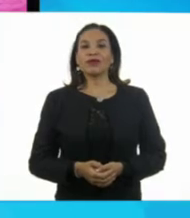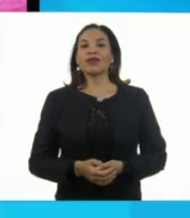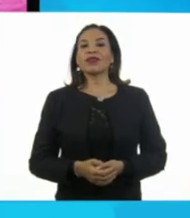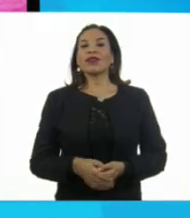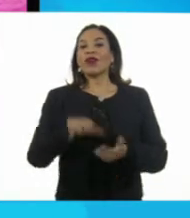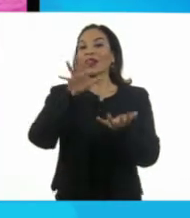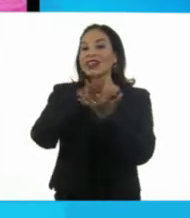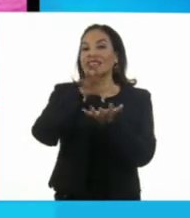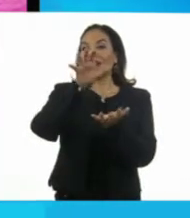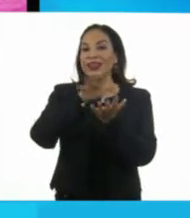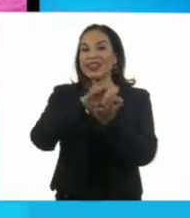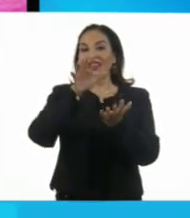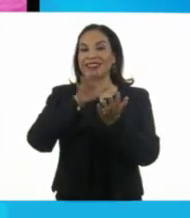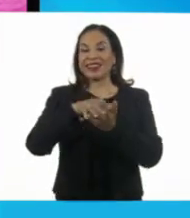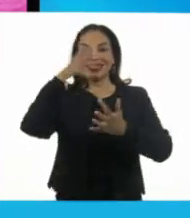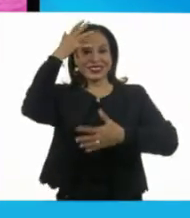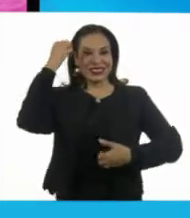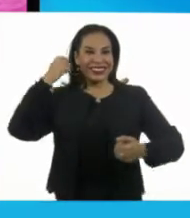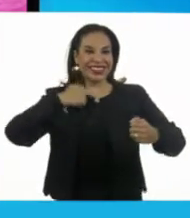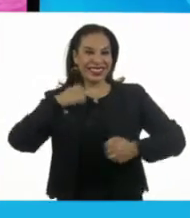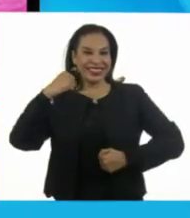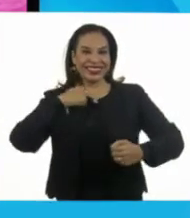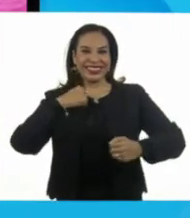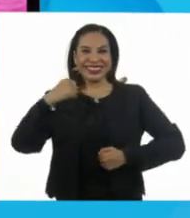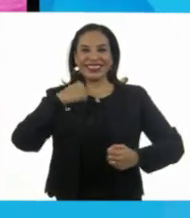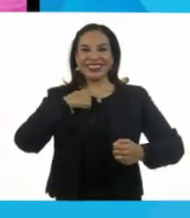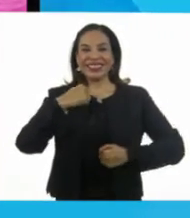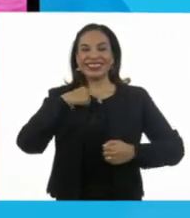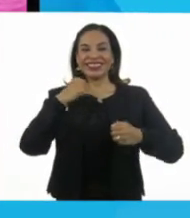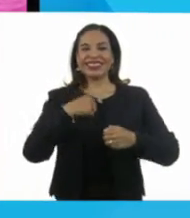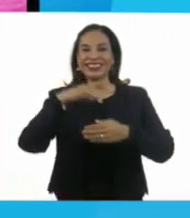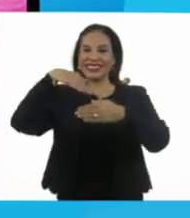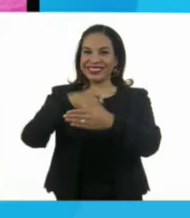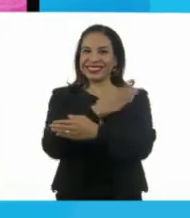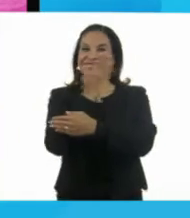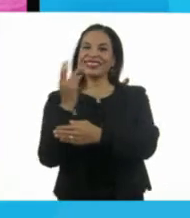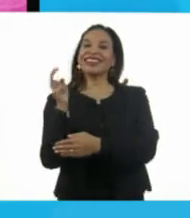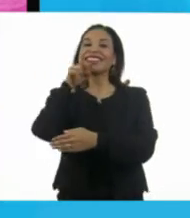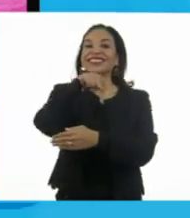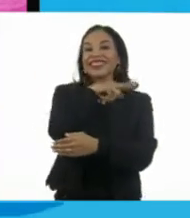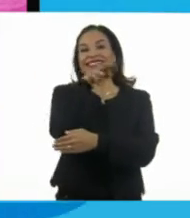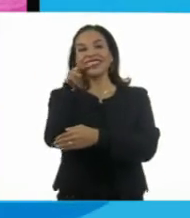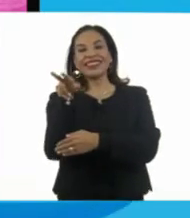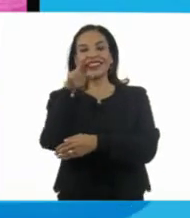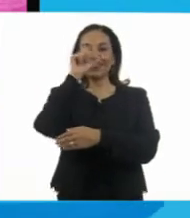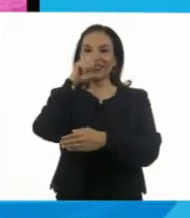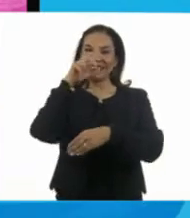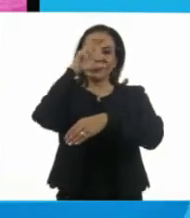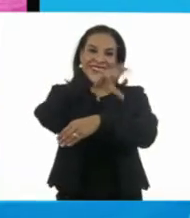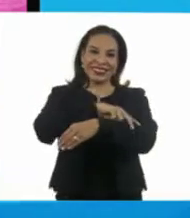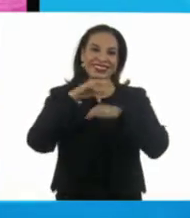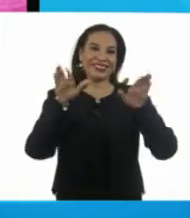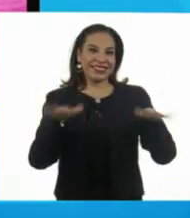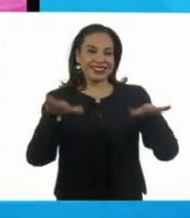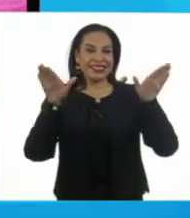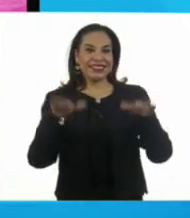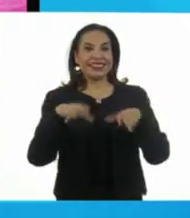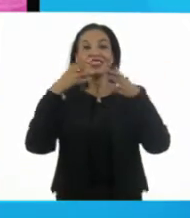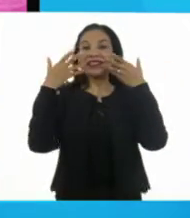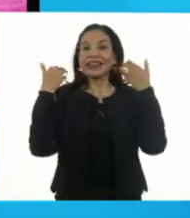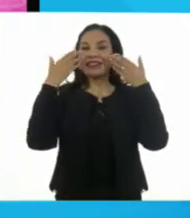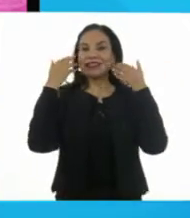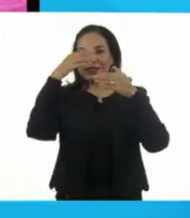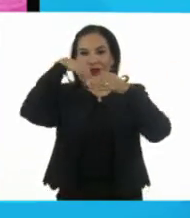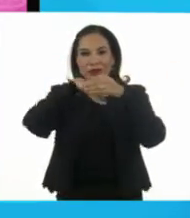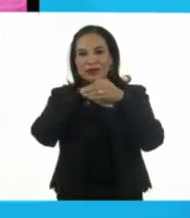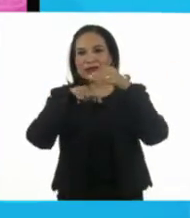Hay un cocodrilo y un orangután, una pícara serpiente y un águila real, un gato,